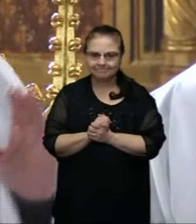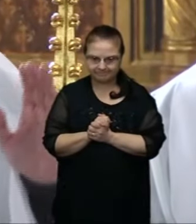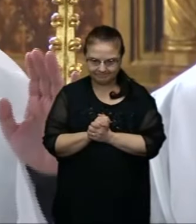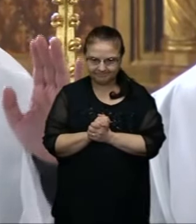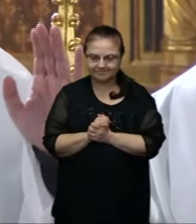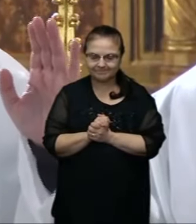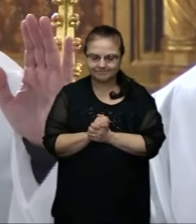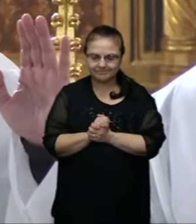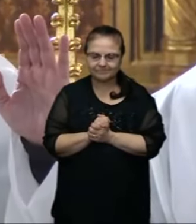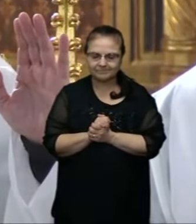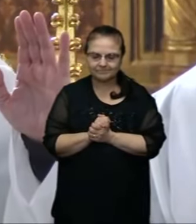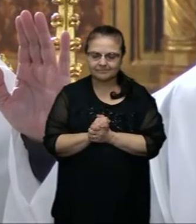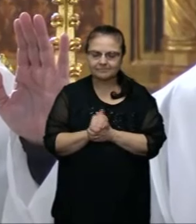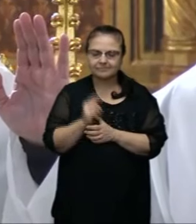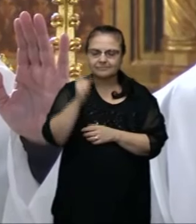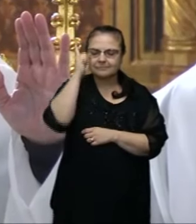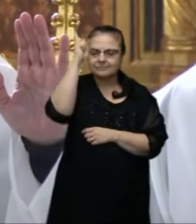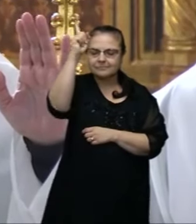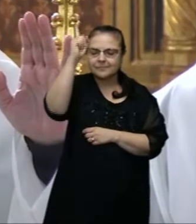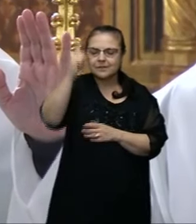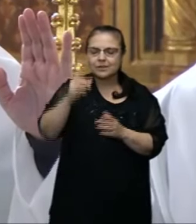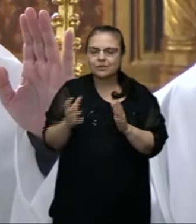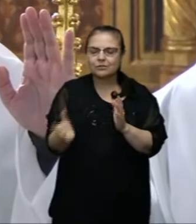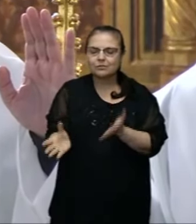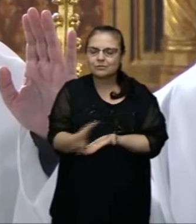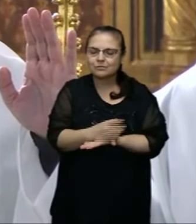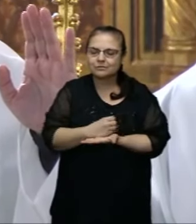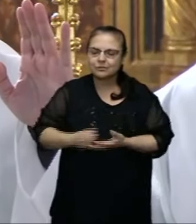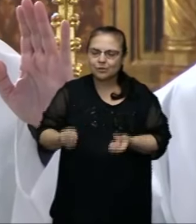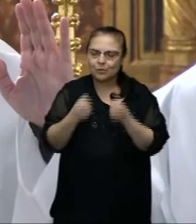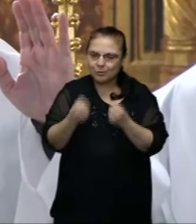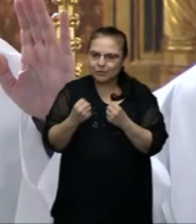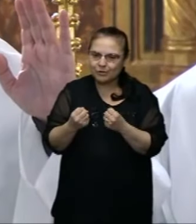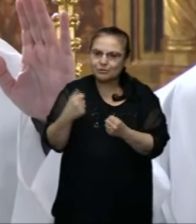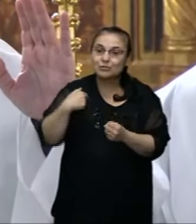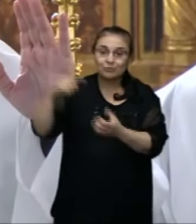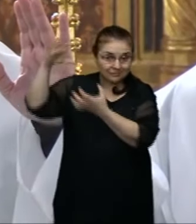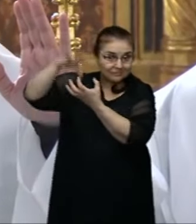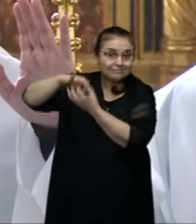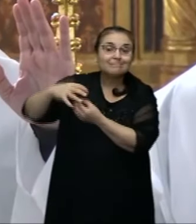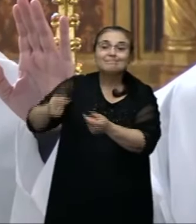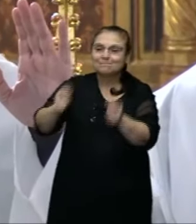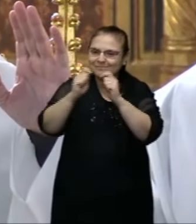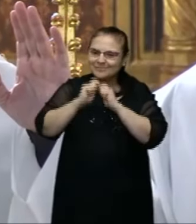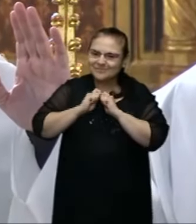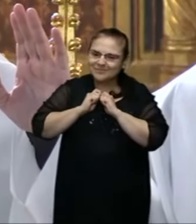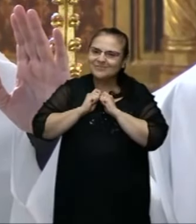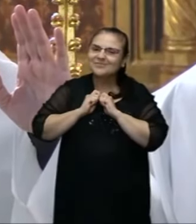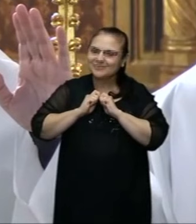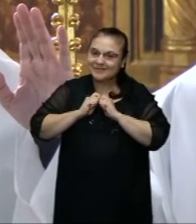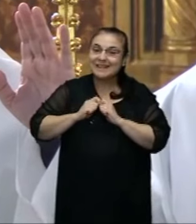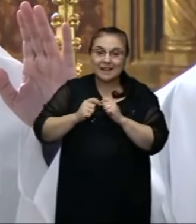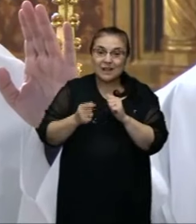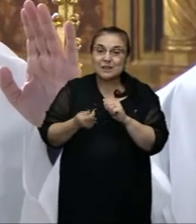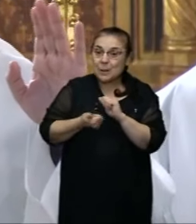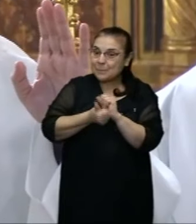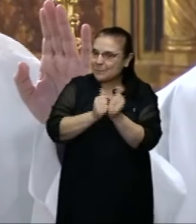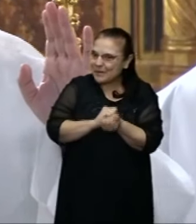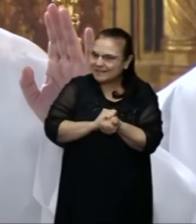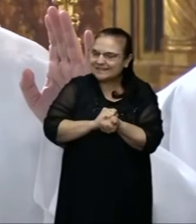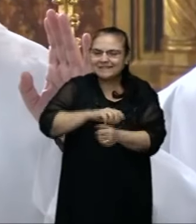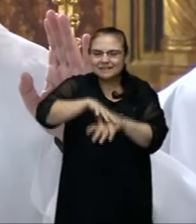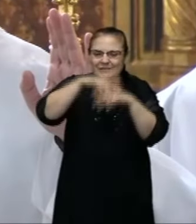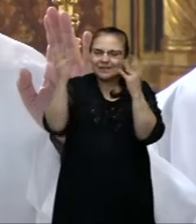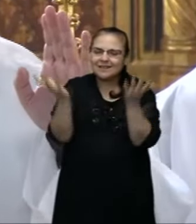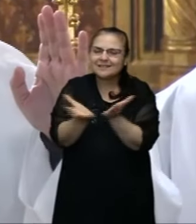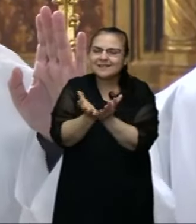Dios Todopoderoso, por este sacramento que hemos recibido, Concédenos que, imitando en la tierra el amor